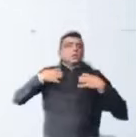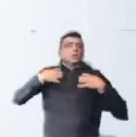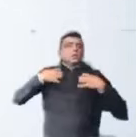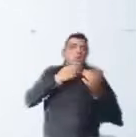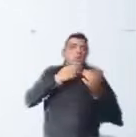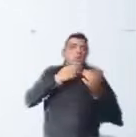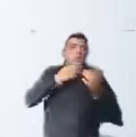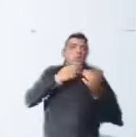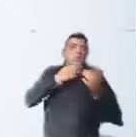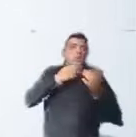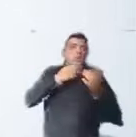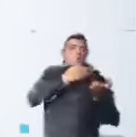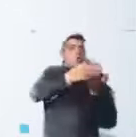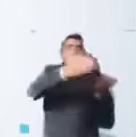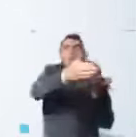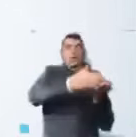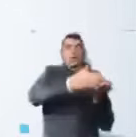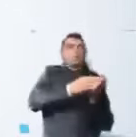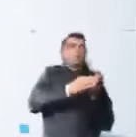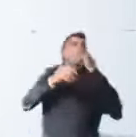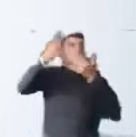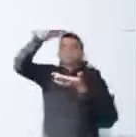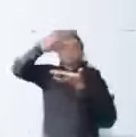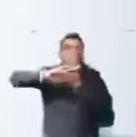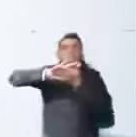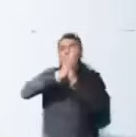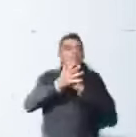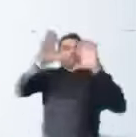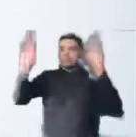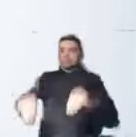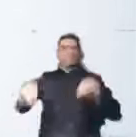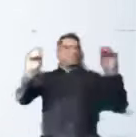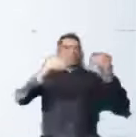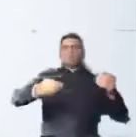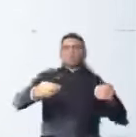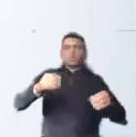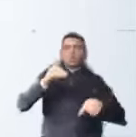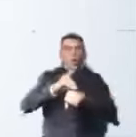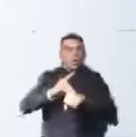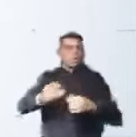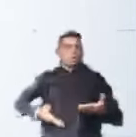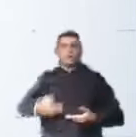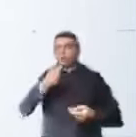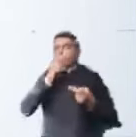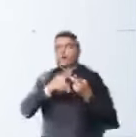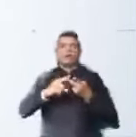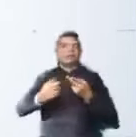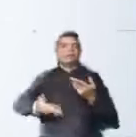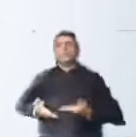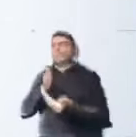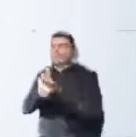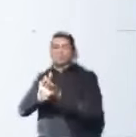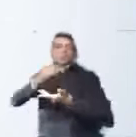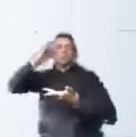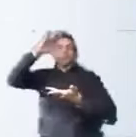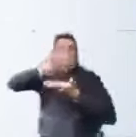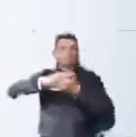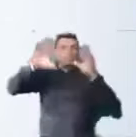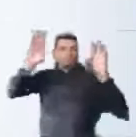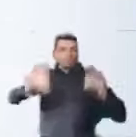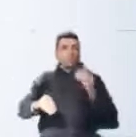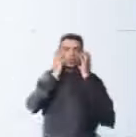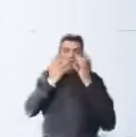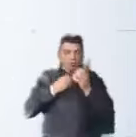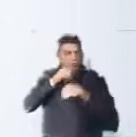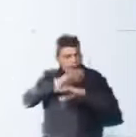los almacenes, no utilizan bien el tapabocas, y yo quiero explicar desde mi perspectiva para qué se crean los